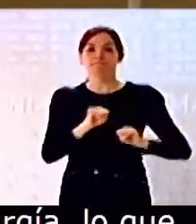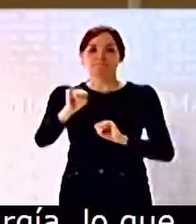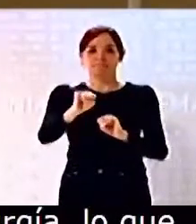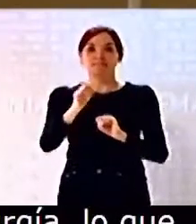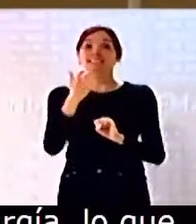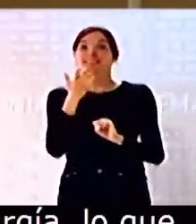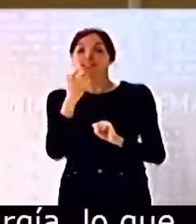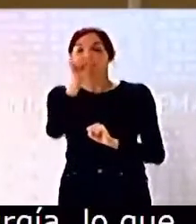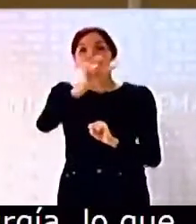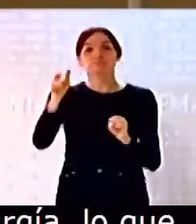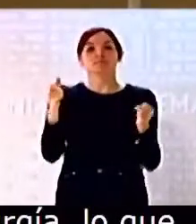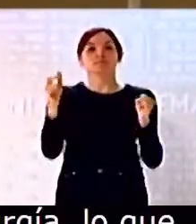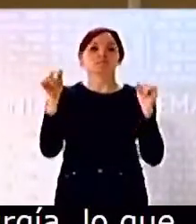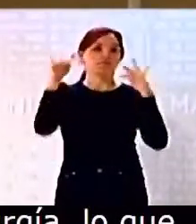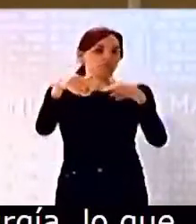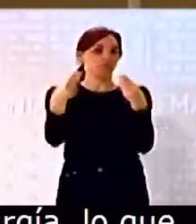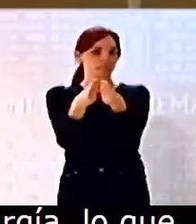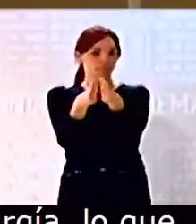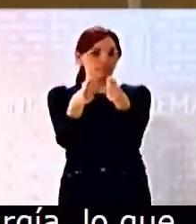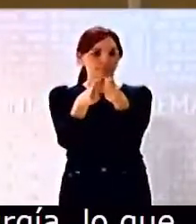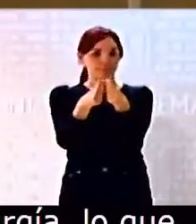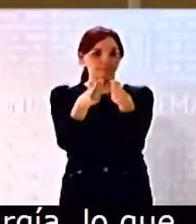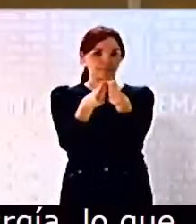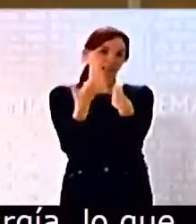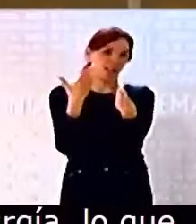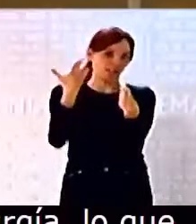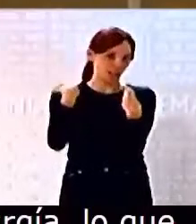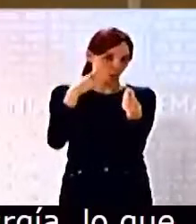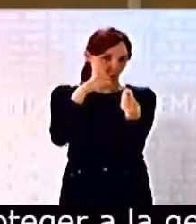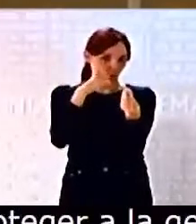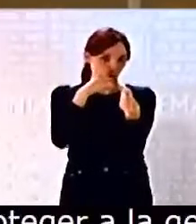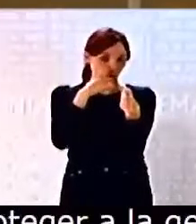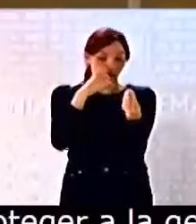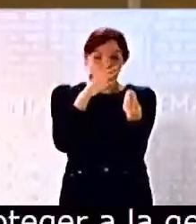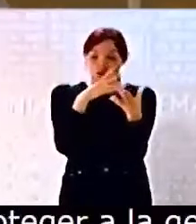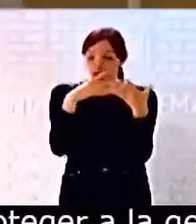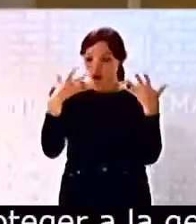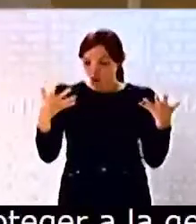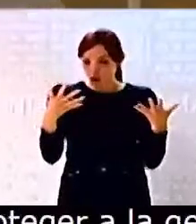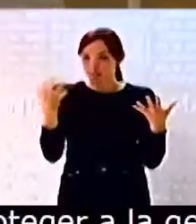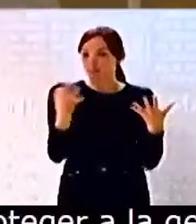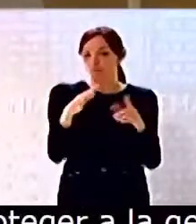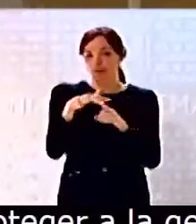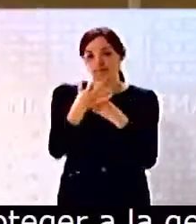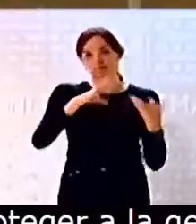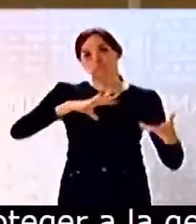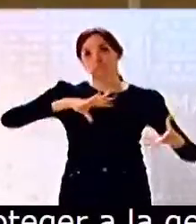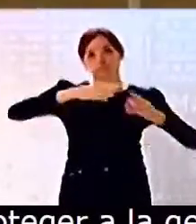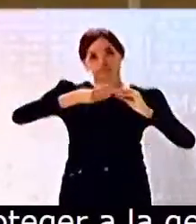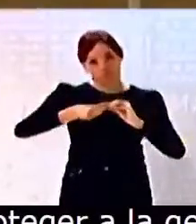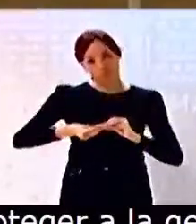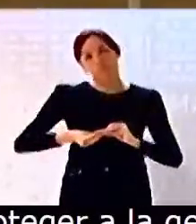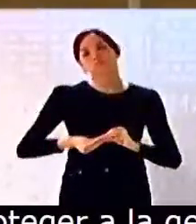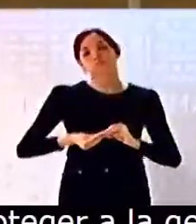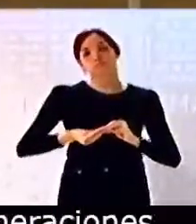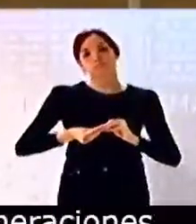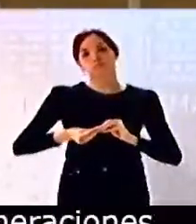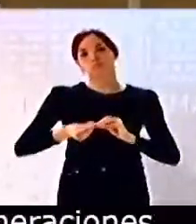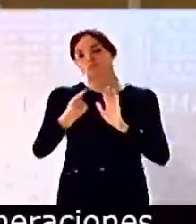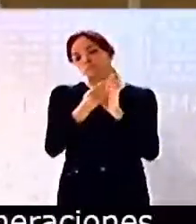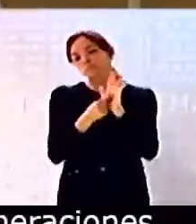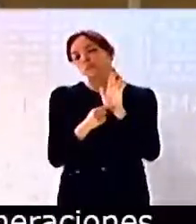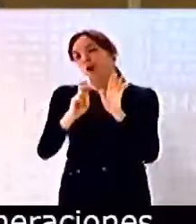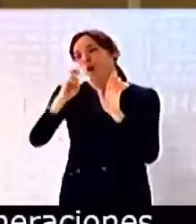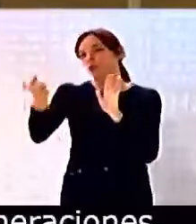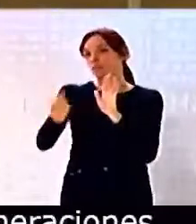aglomeraciones. Y entonces, pues eso es lo que hay que contemporizar, ¿no? Eso y otras medidas que pudiera